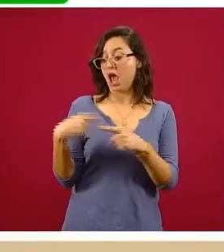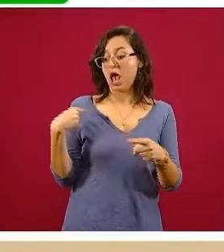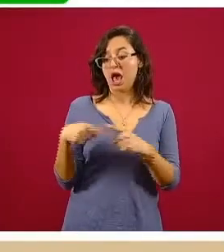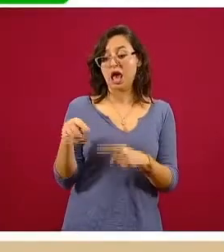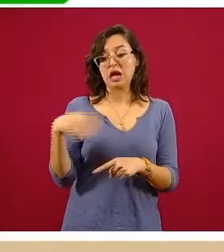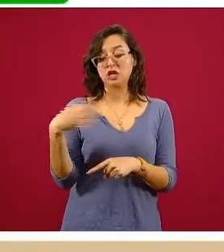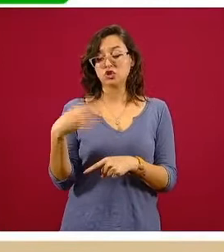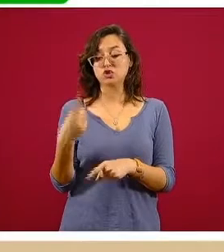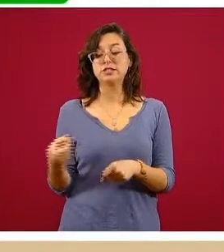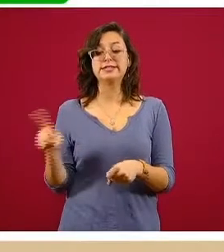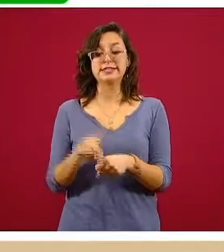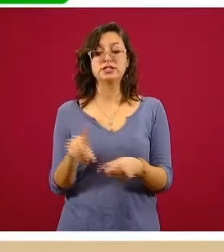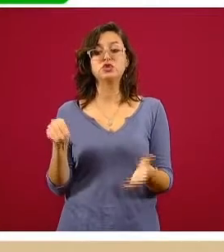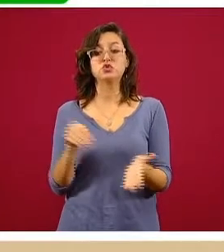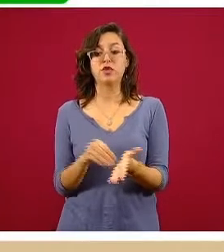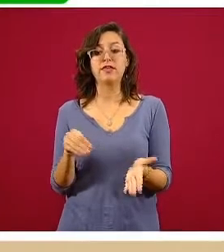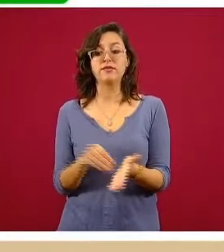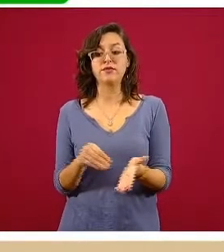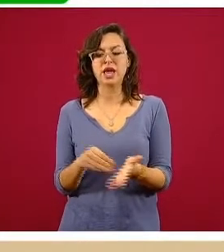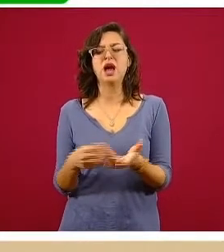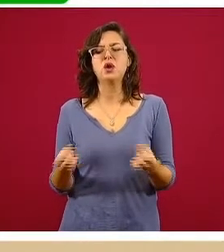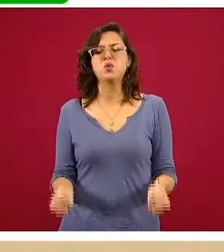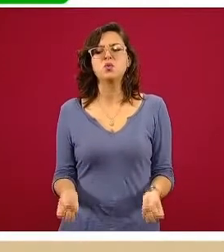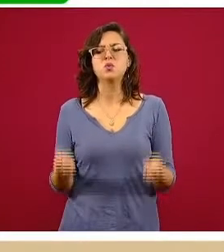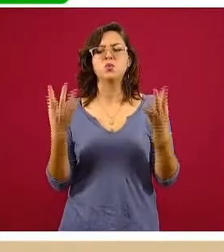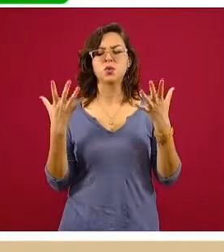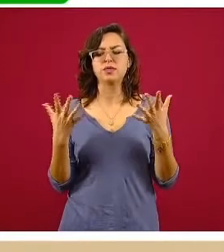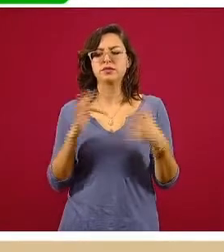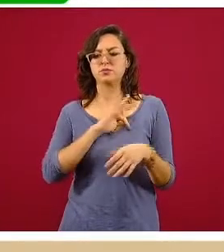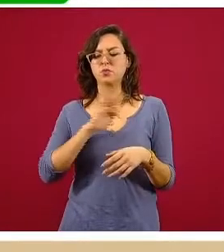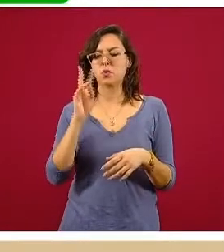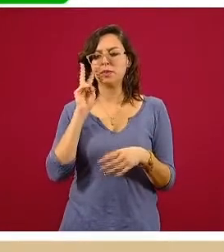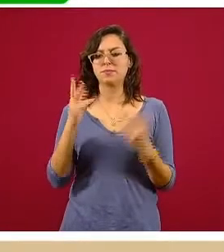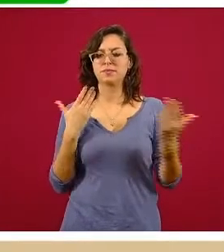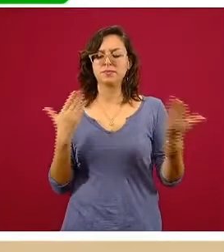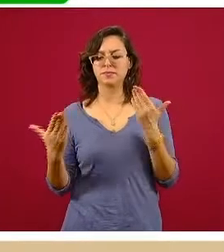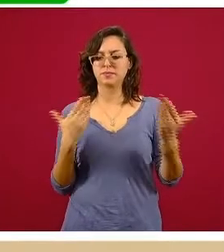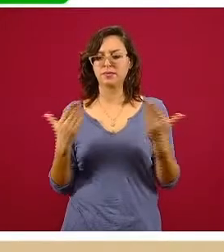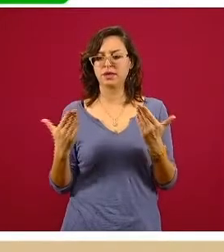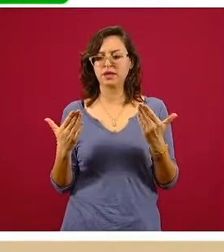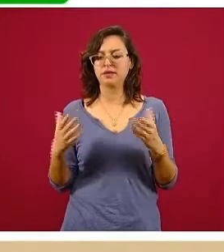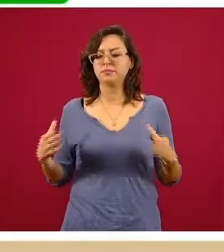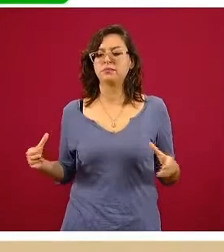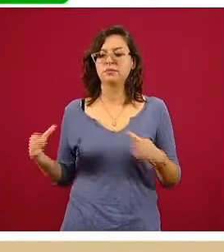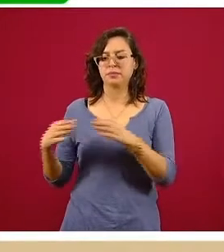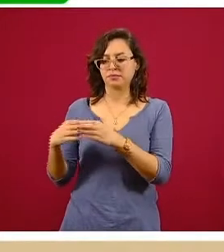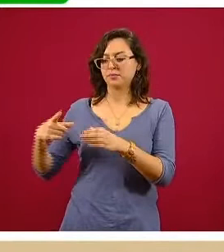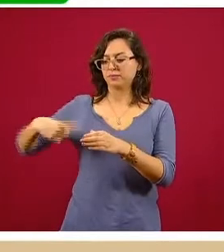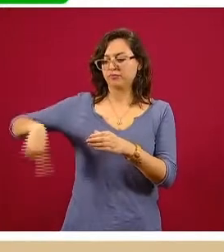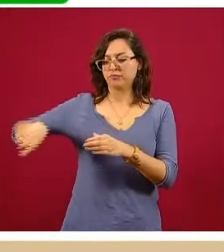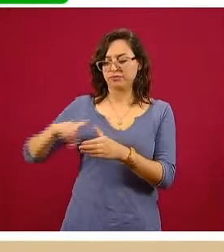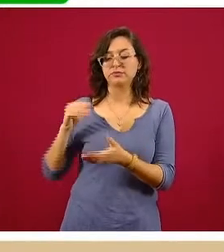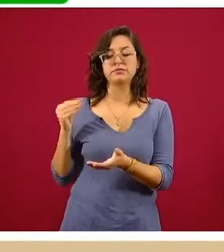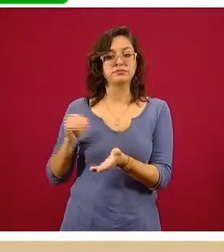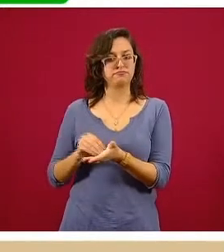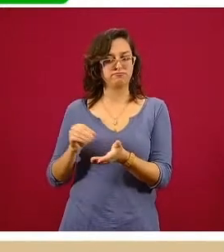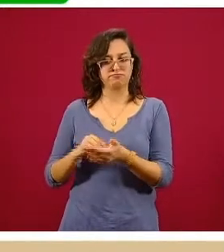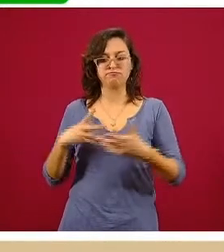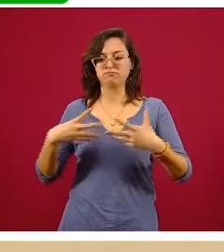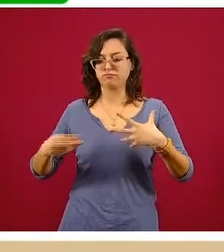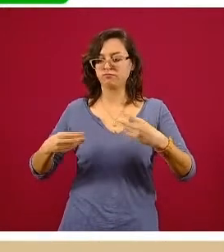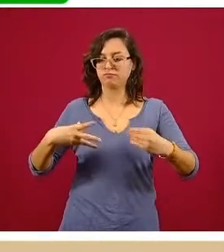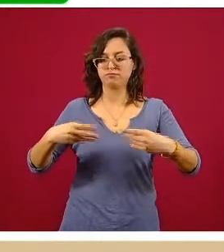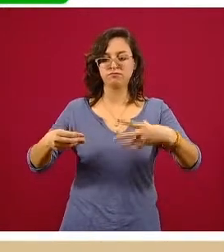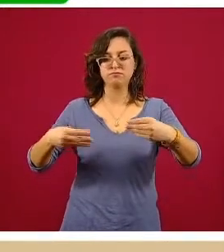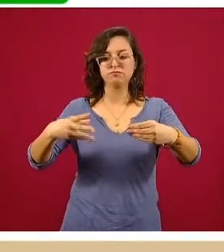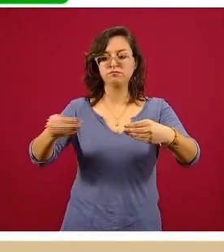momento estimamos son o están activas con la enfermedad, por lo tanto representan la epidemia activa de México,